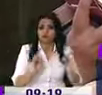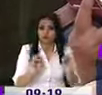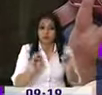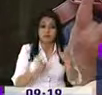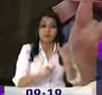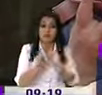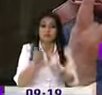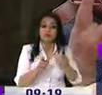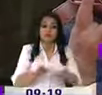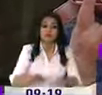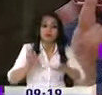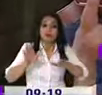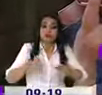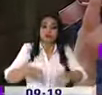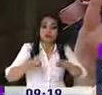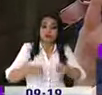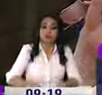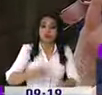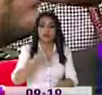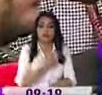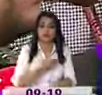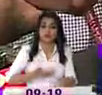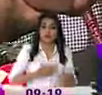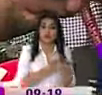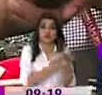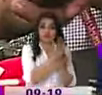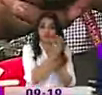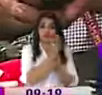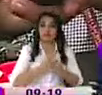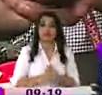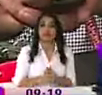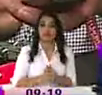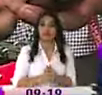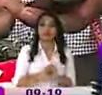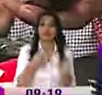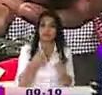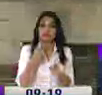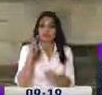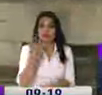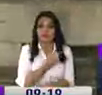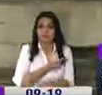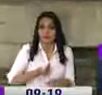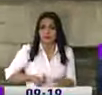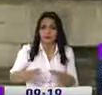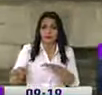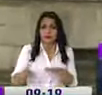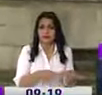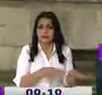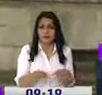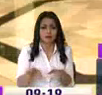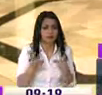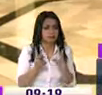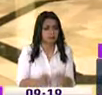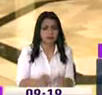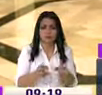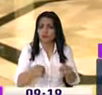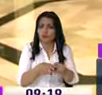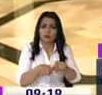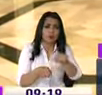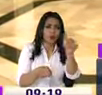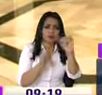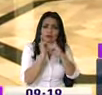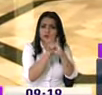el personal de carrera de vicepresidencia. Ledesma explica que en la vicepresidencia se ha operado de la misma manera que en